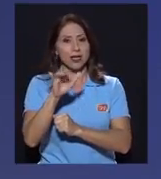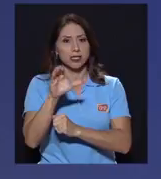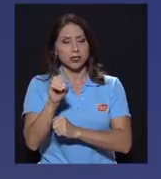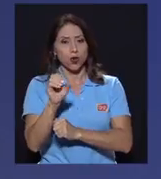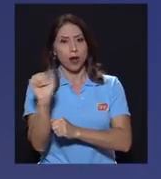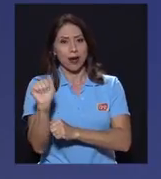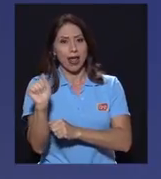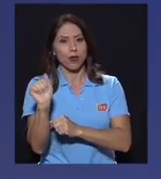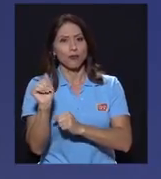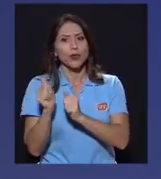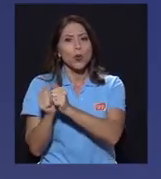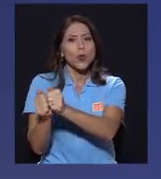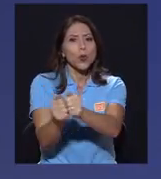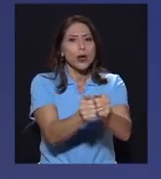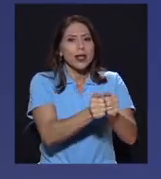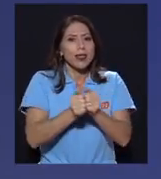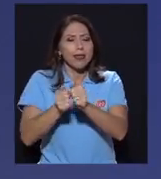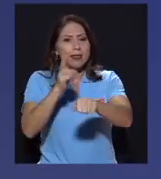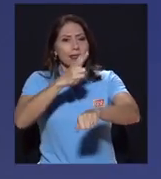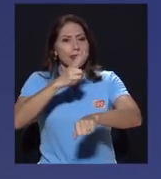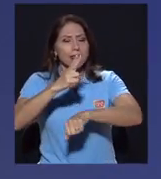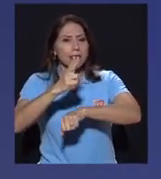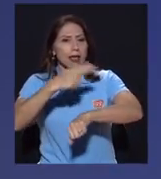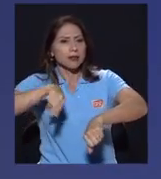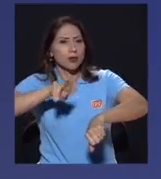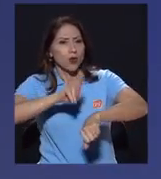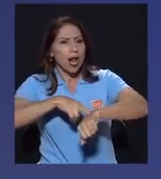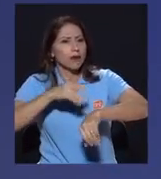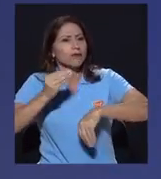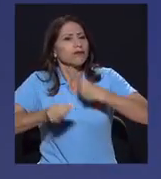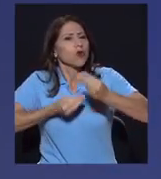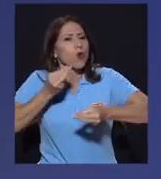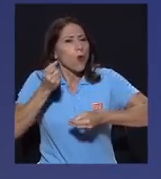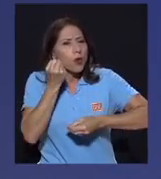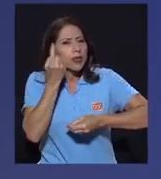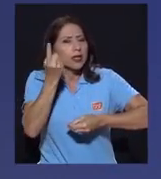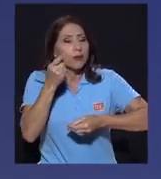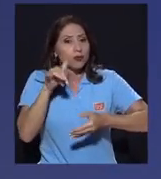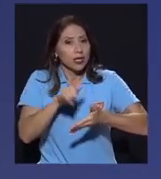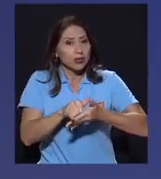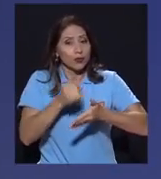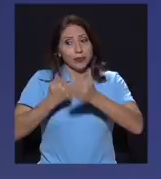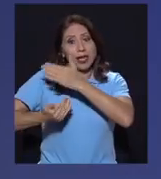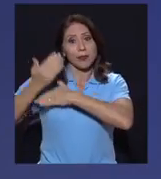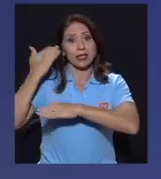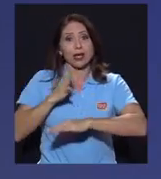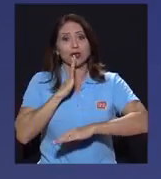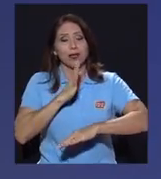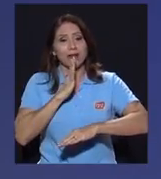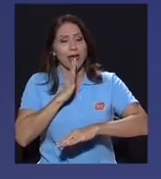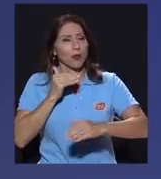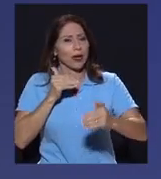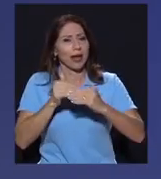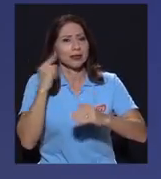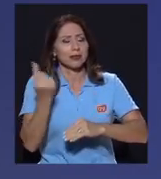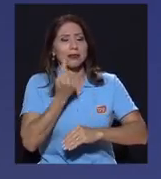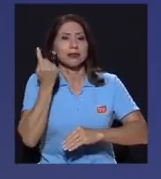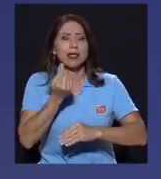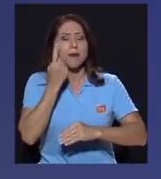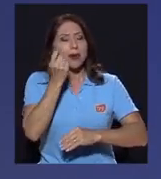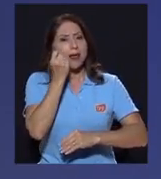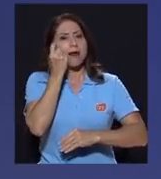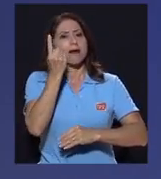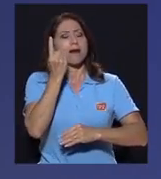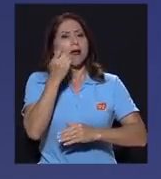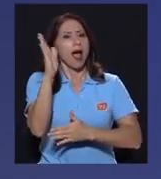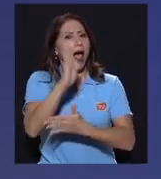como como nos comemos ese concepto que cada vez que se ha hablado en el pasado ha sido algo que podemos interpretar casi siempre como